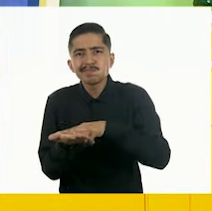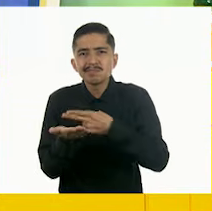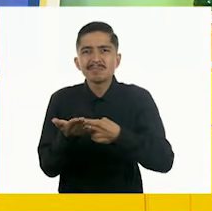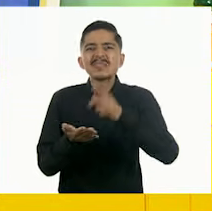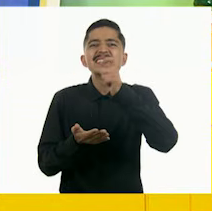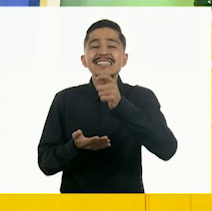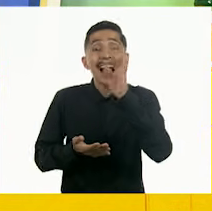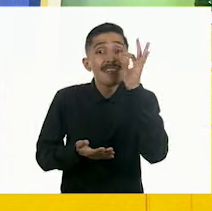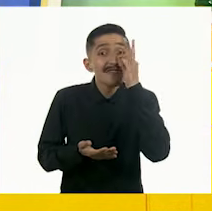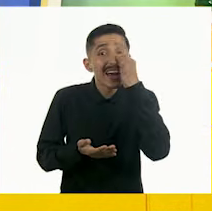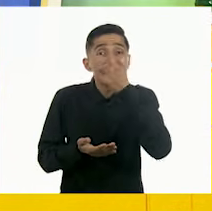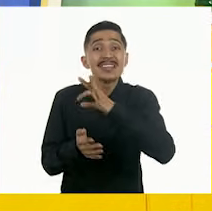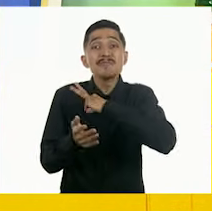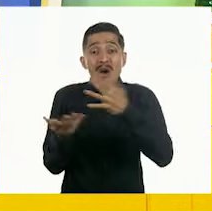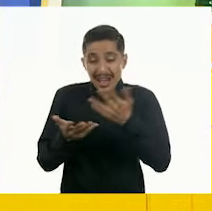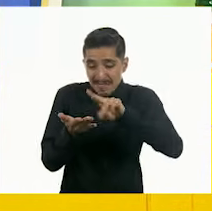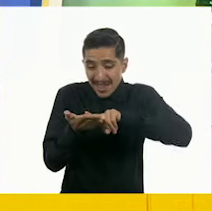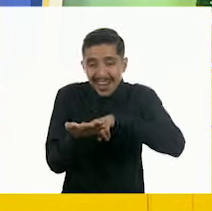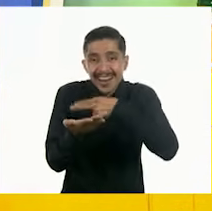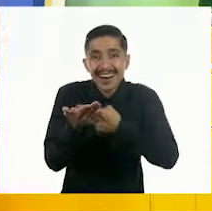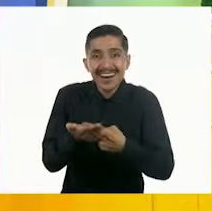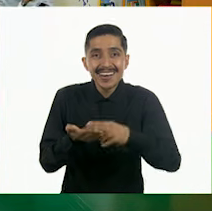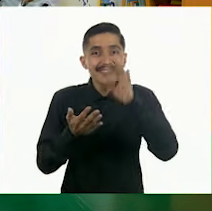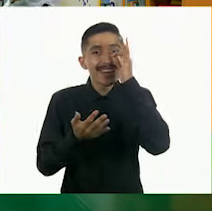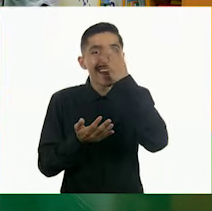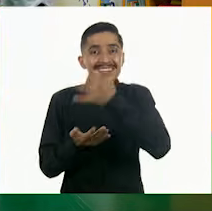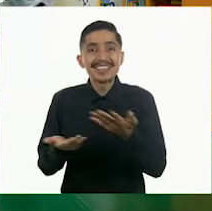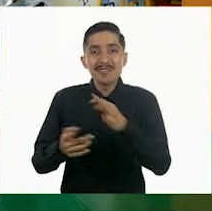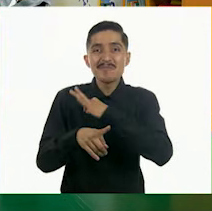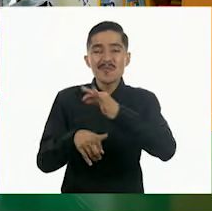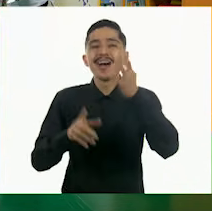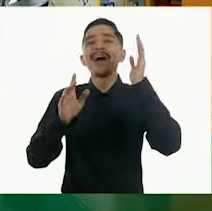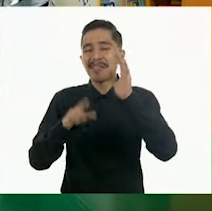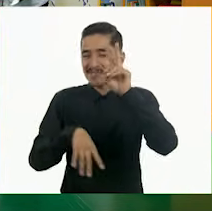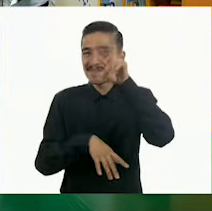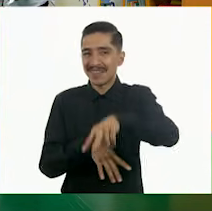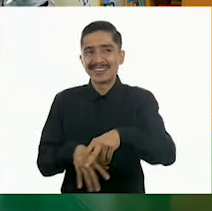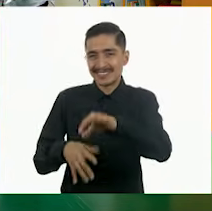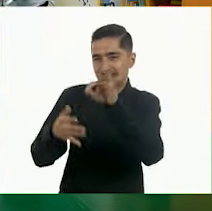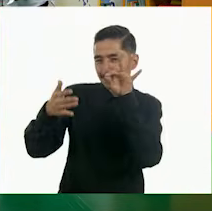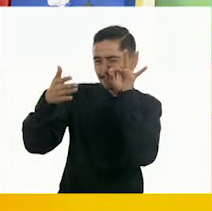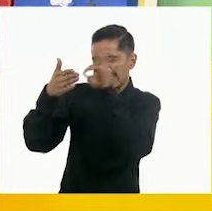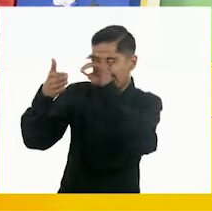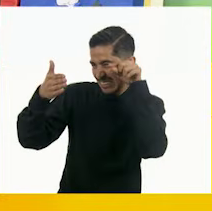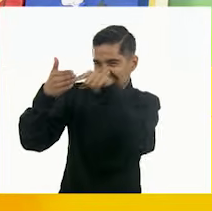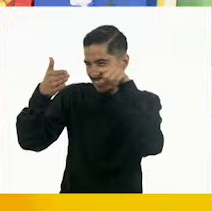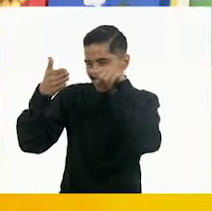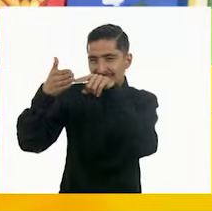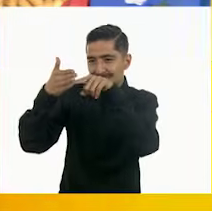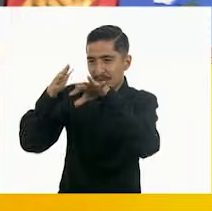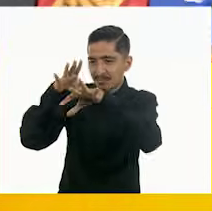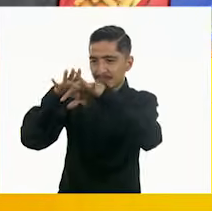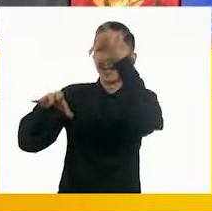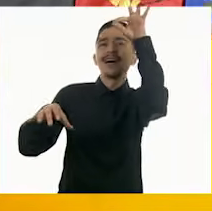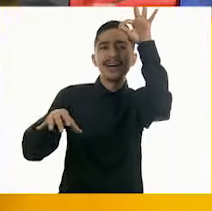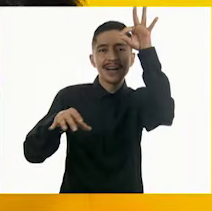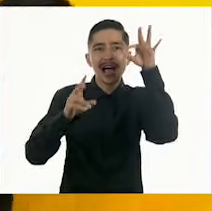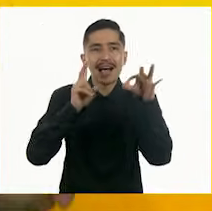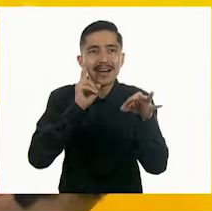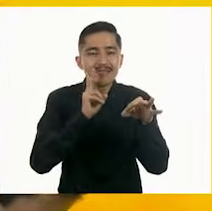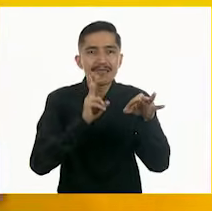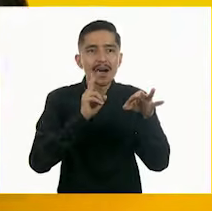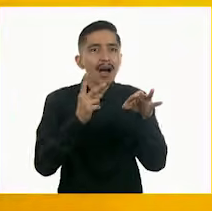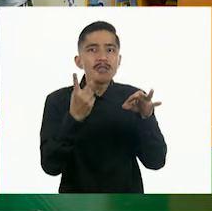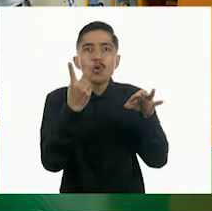fresa y la podemos hacer en mermelada. En mermelada. Mermelada. Exactamente. Muy bien. Muy bien, acá Muy bien, a ver. Perfecto. ¿Qué nos dice? Aquí